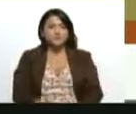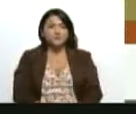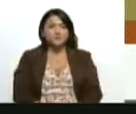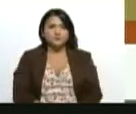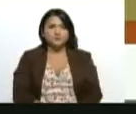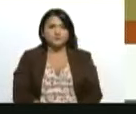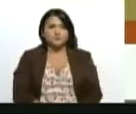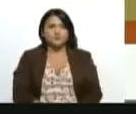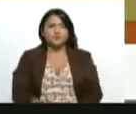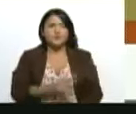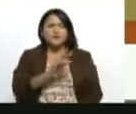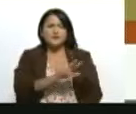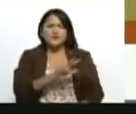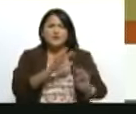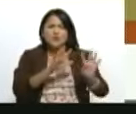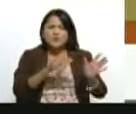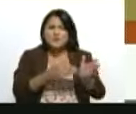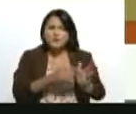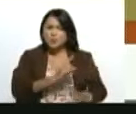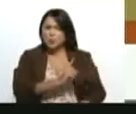39, no, 39 no.